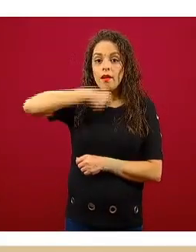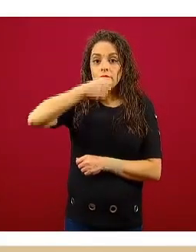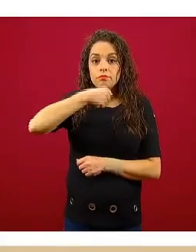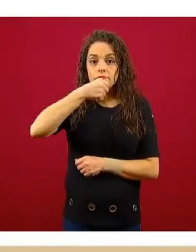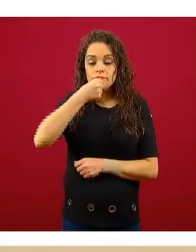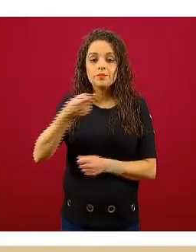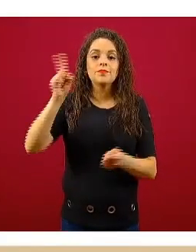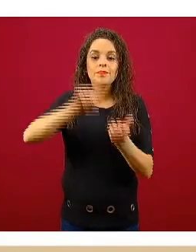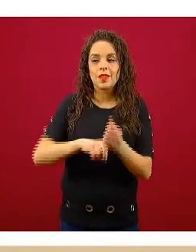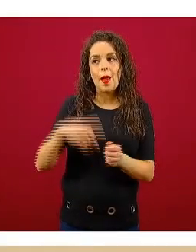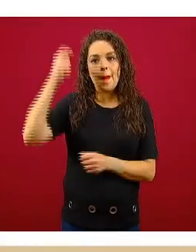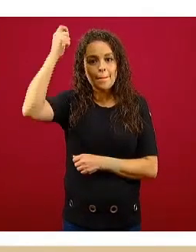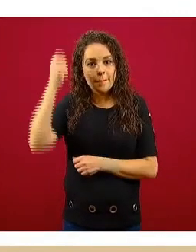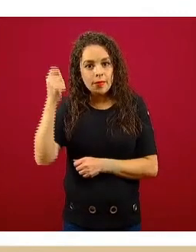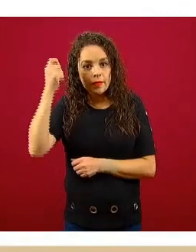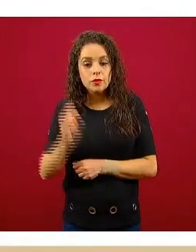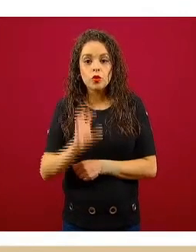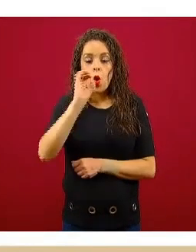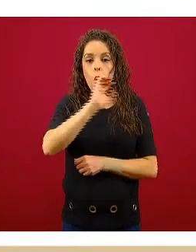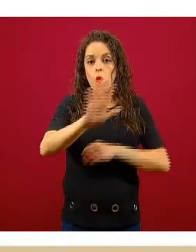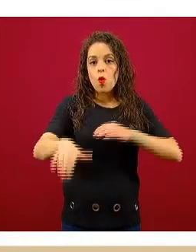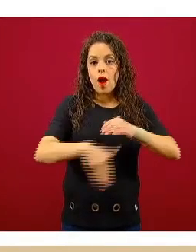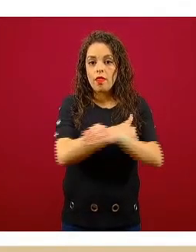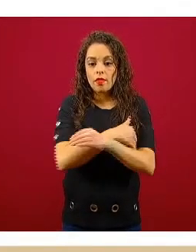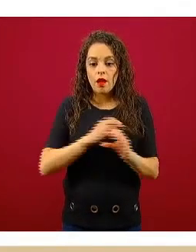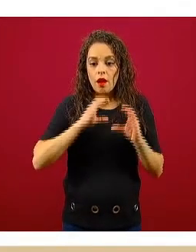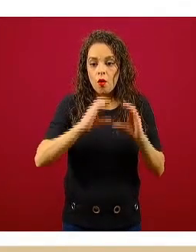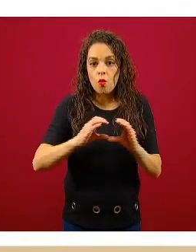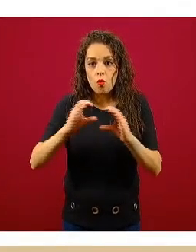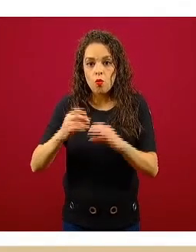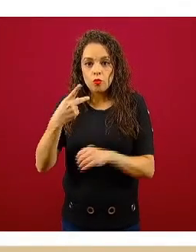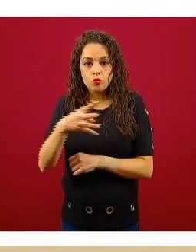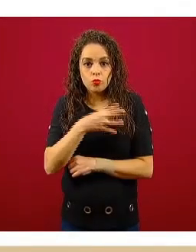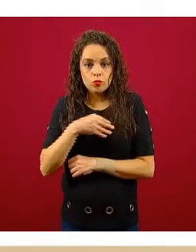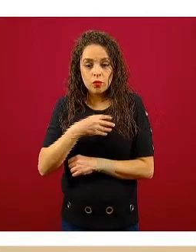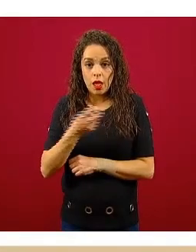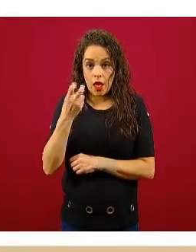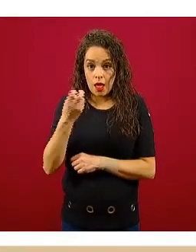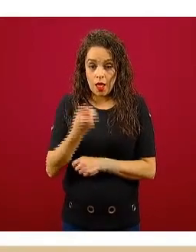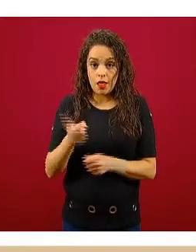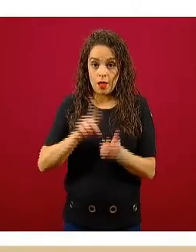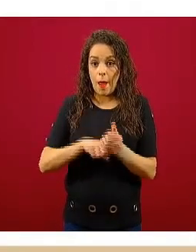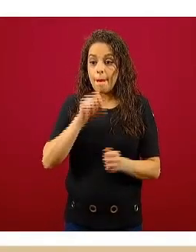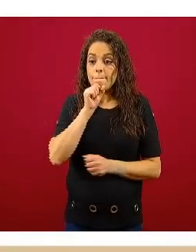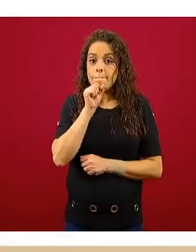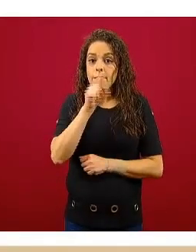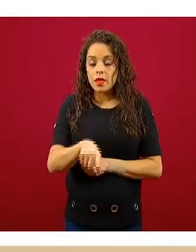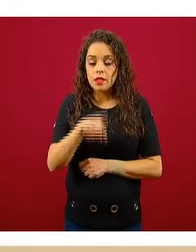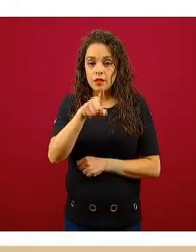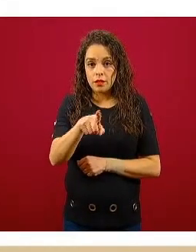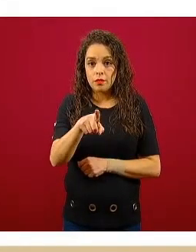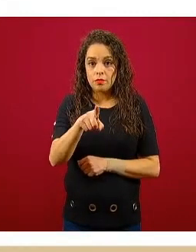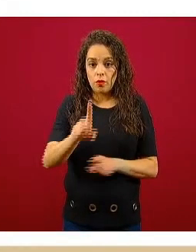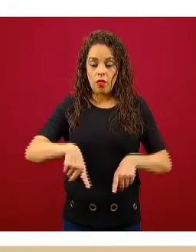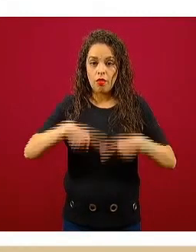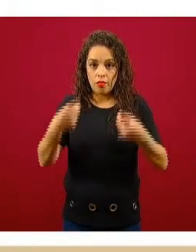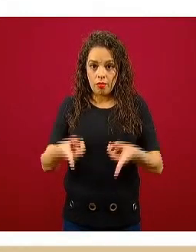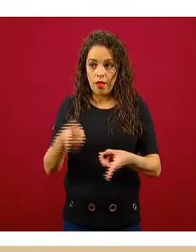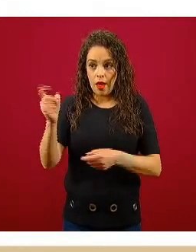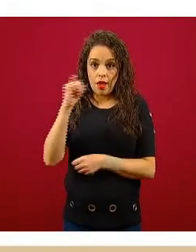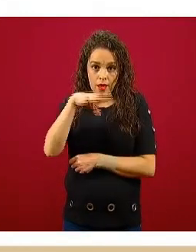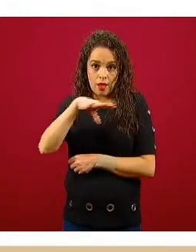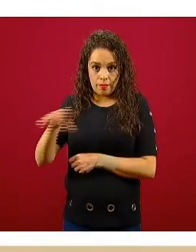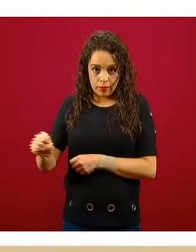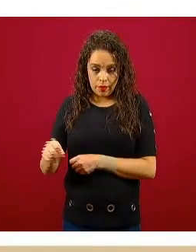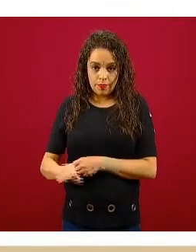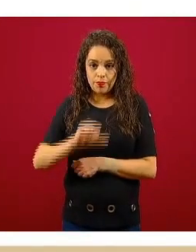la pensión, o las guarderías, que es otro de los seguros de nuestra institución.